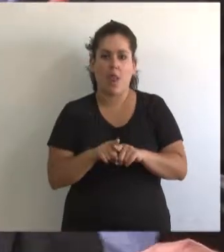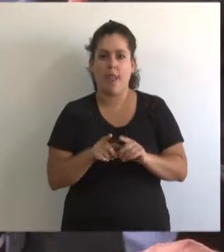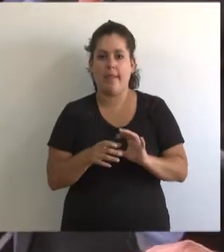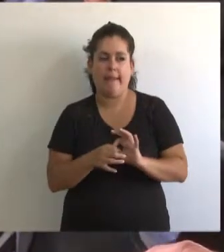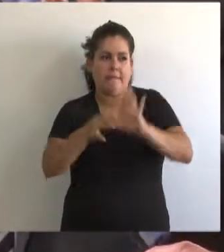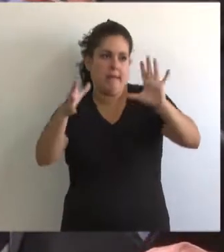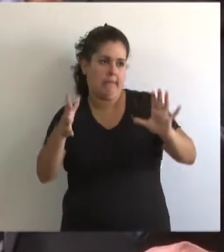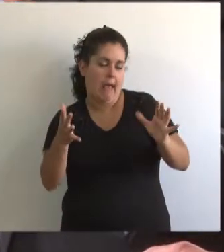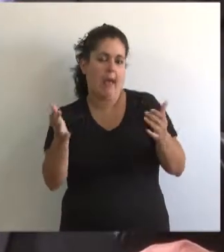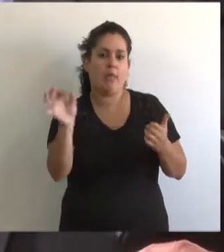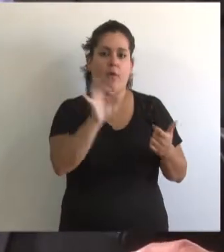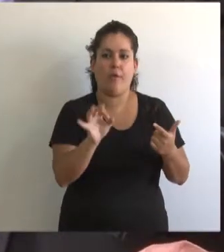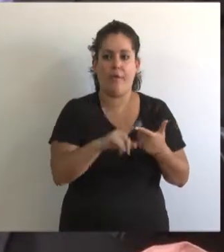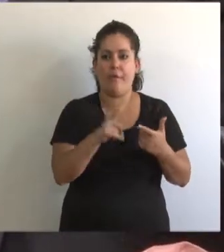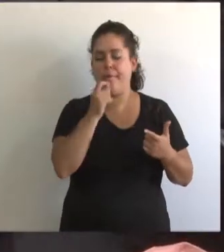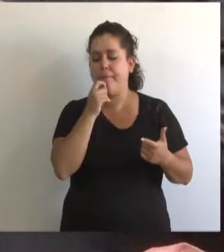las libertades,